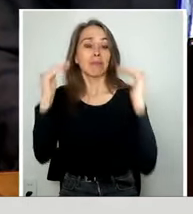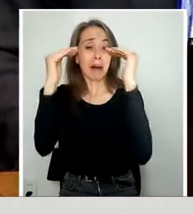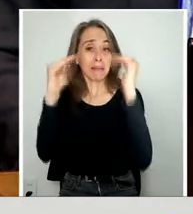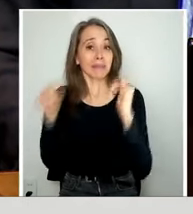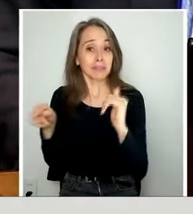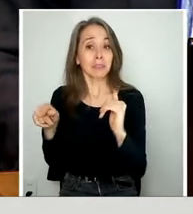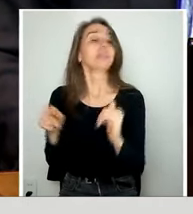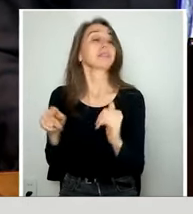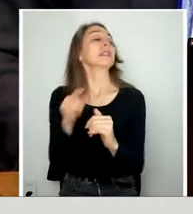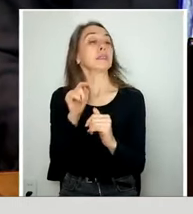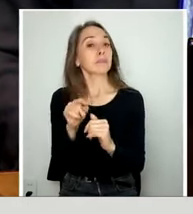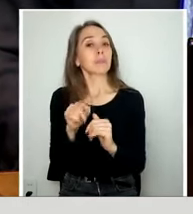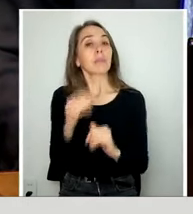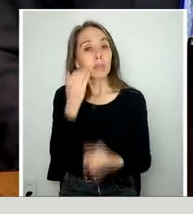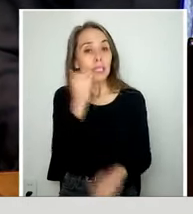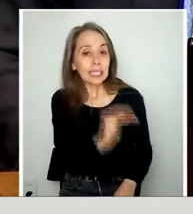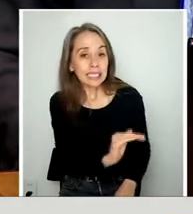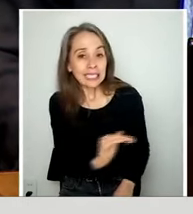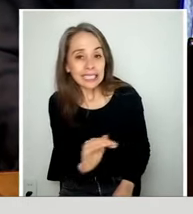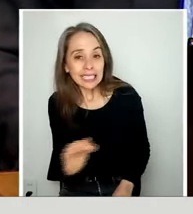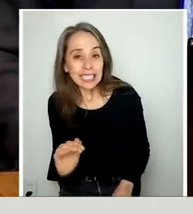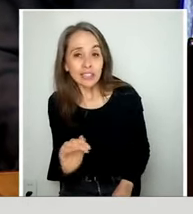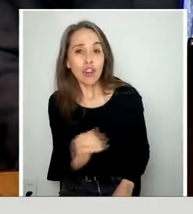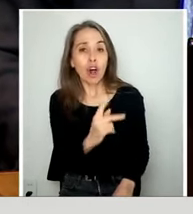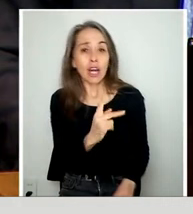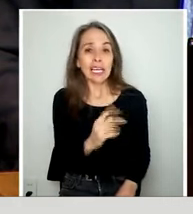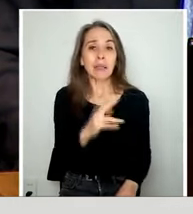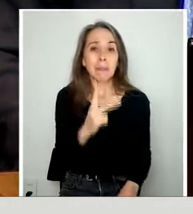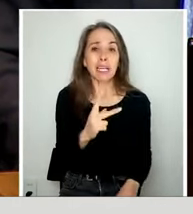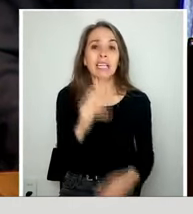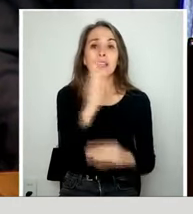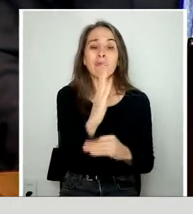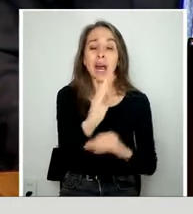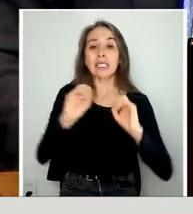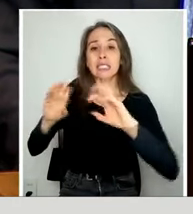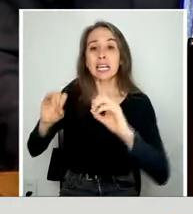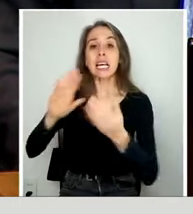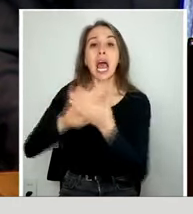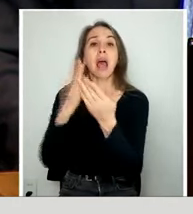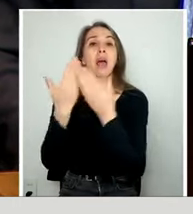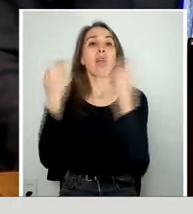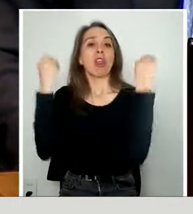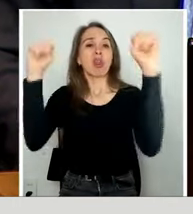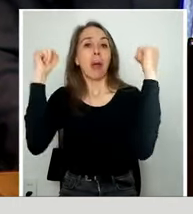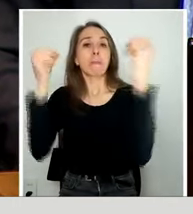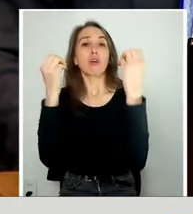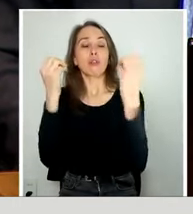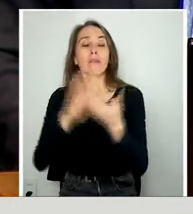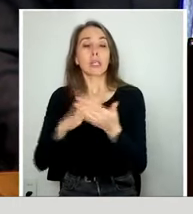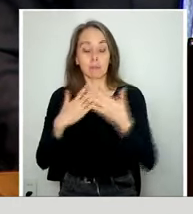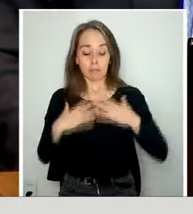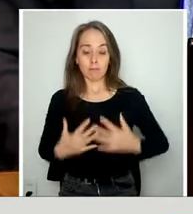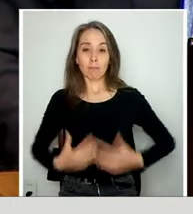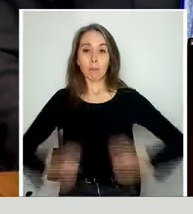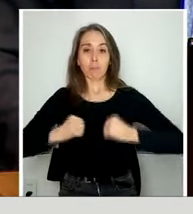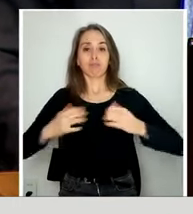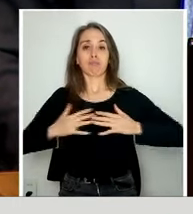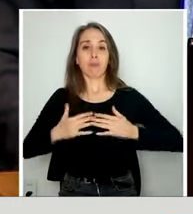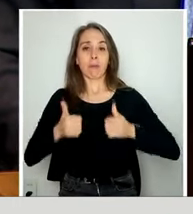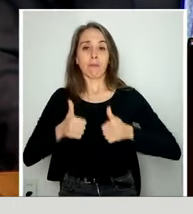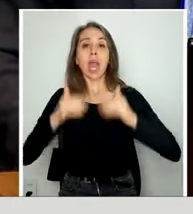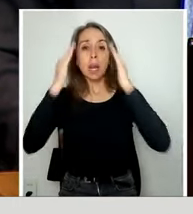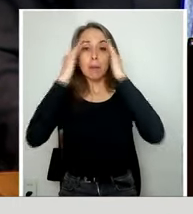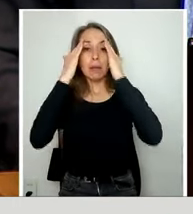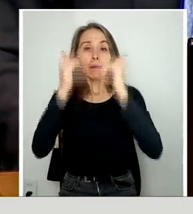desde la base educativa contribuirá a la salud física y mental de nuestra población además contribuirá una sociedad